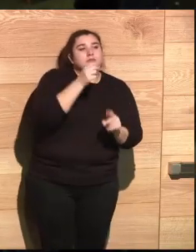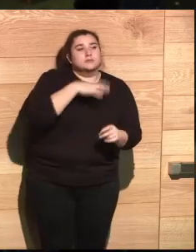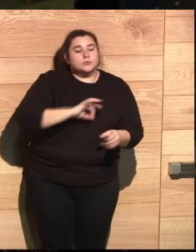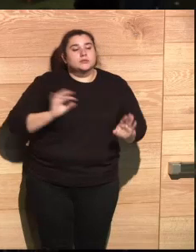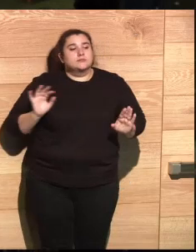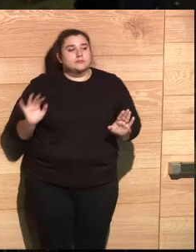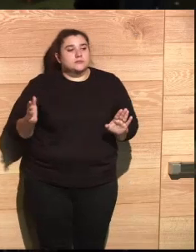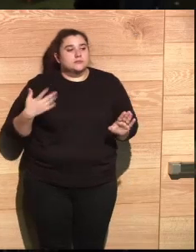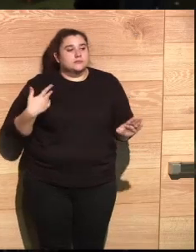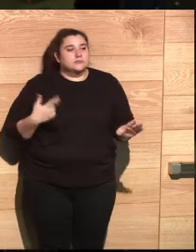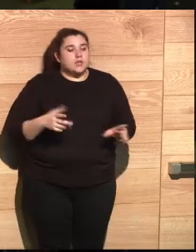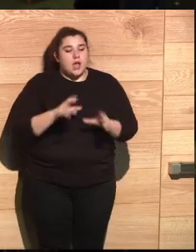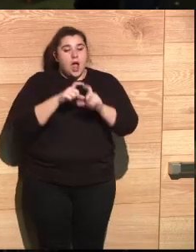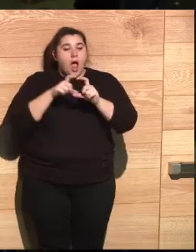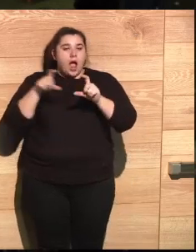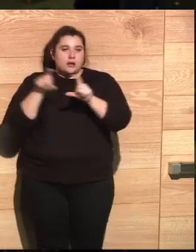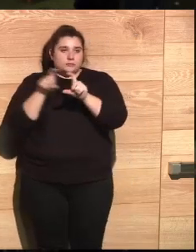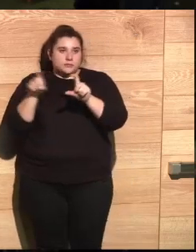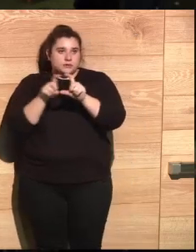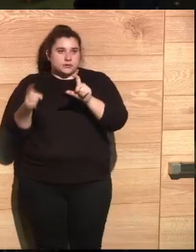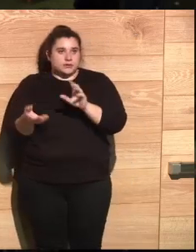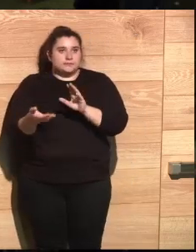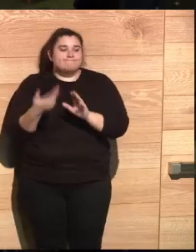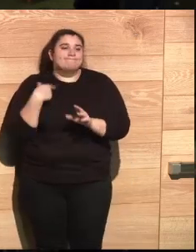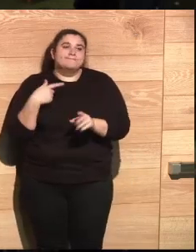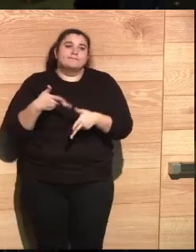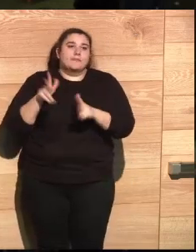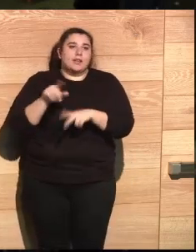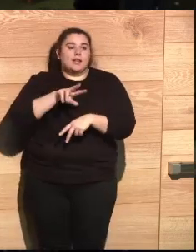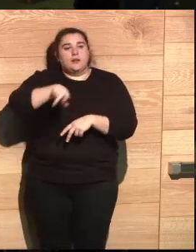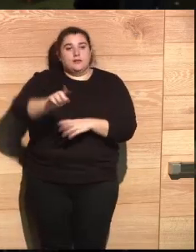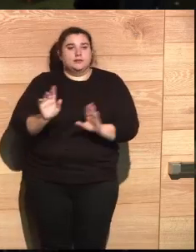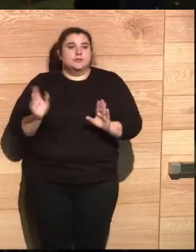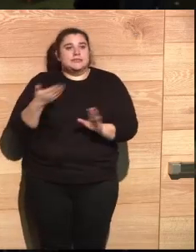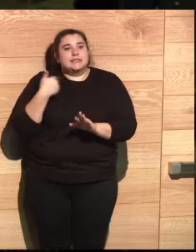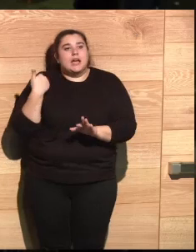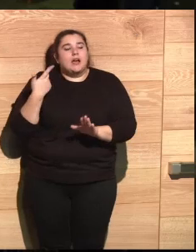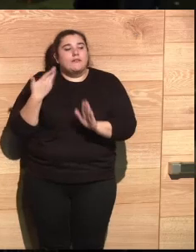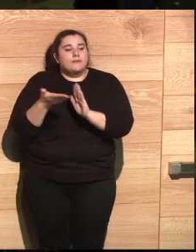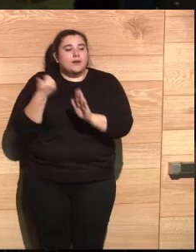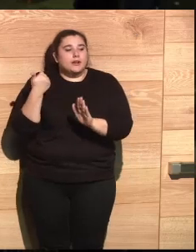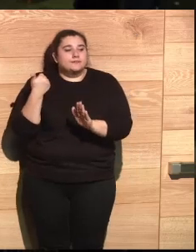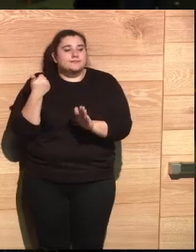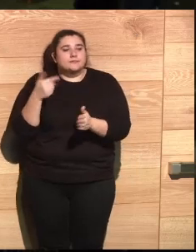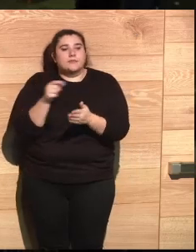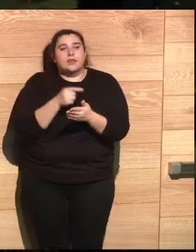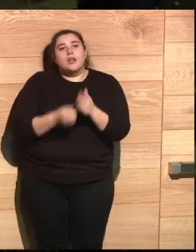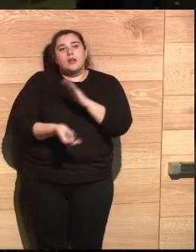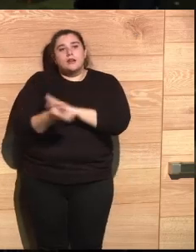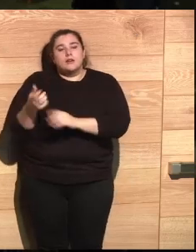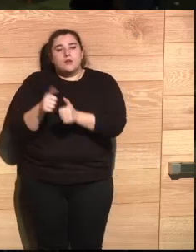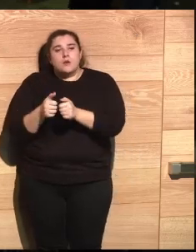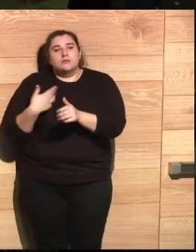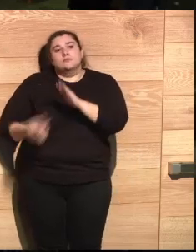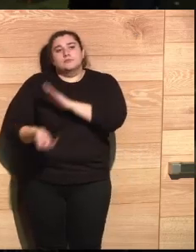permiso para publicar juegos en China, con lo cual probablemente no pueda sobrevivir. El juego se llama, lo escribí porque eso es siempre muy